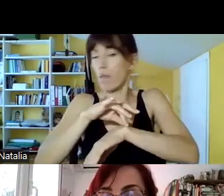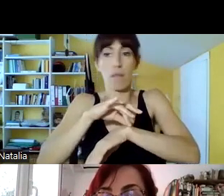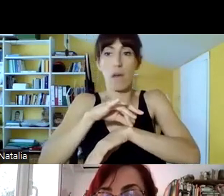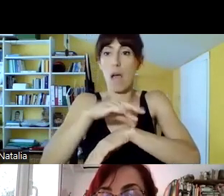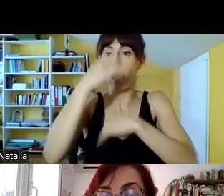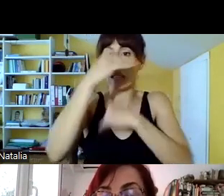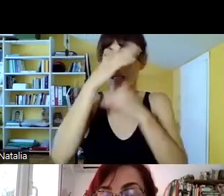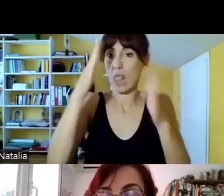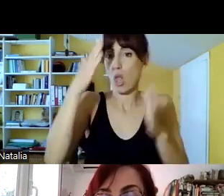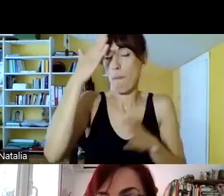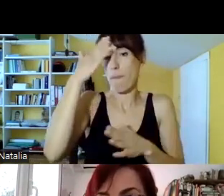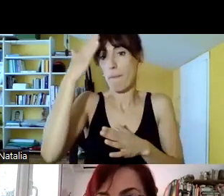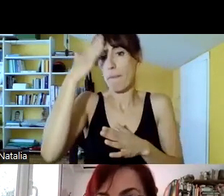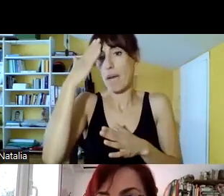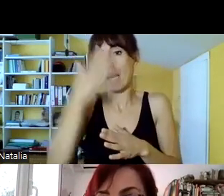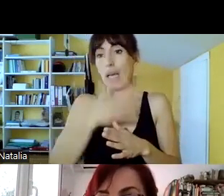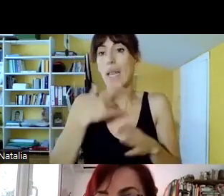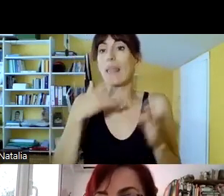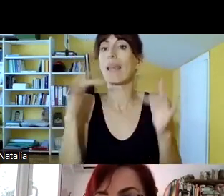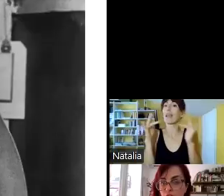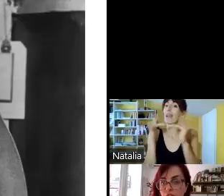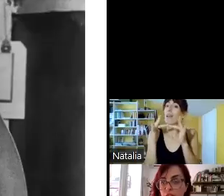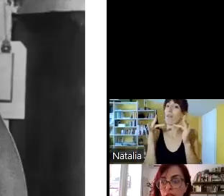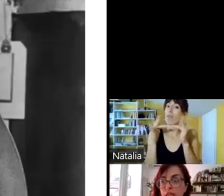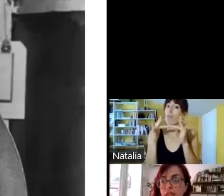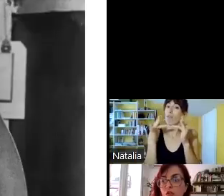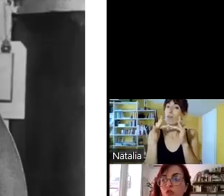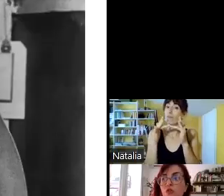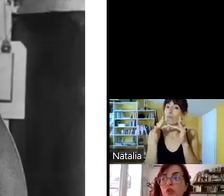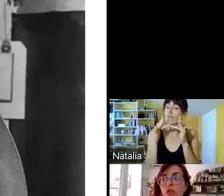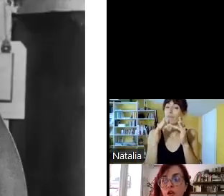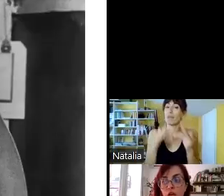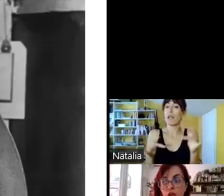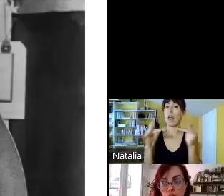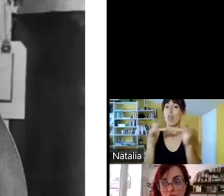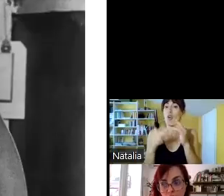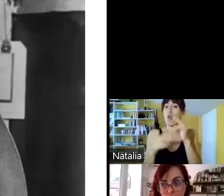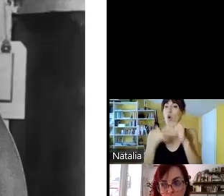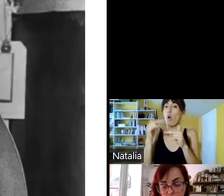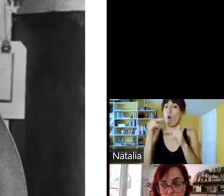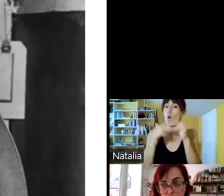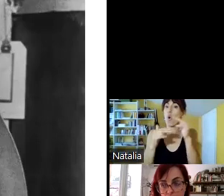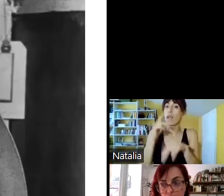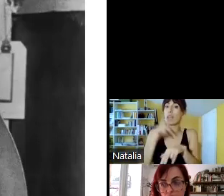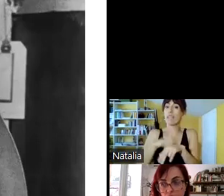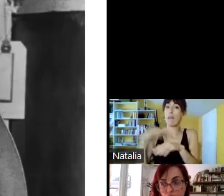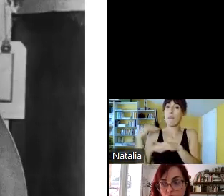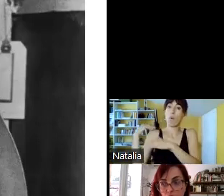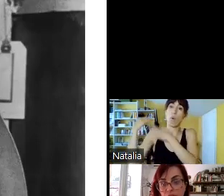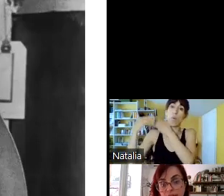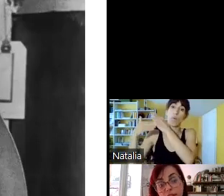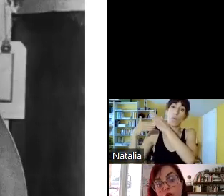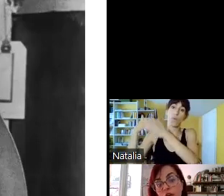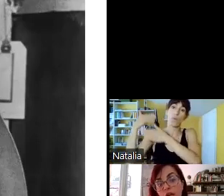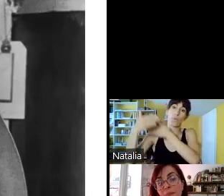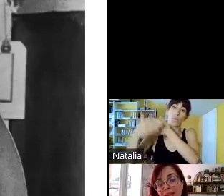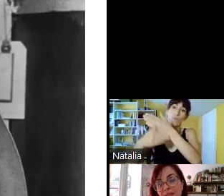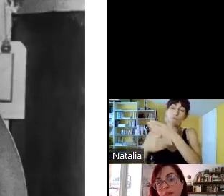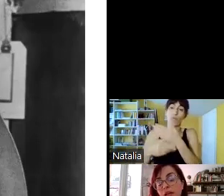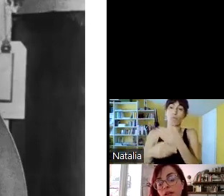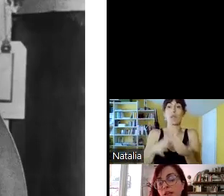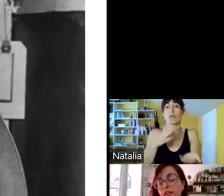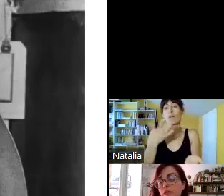atención primaria se define por las relaciones y las relaciones se construyen a lo largo del tiempo. Y en este sentido, la